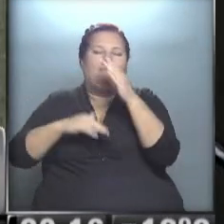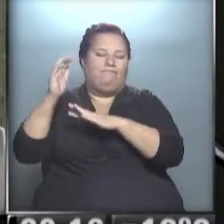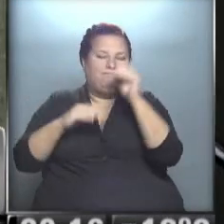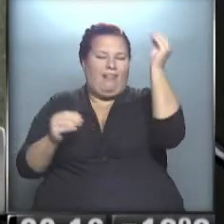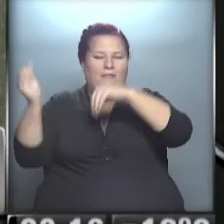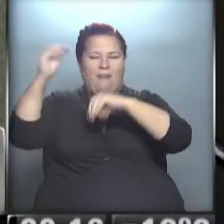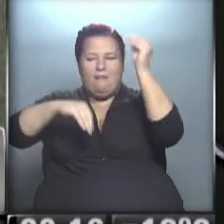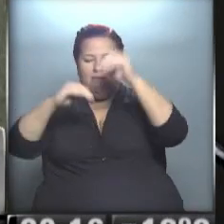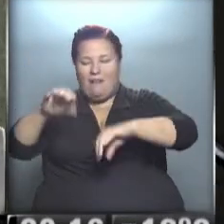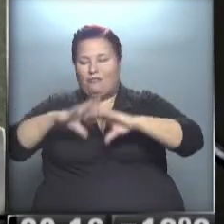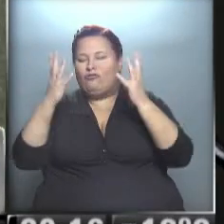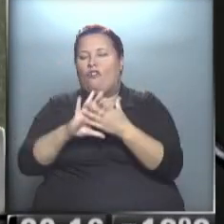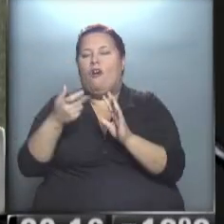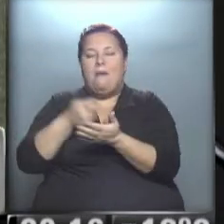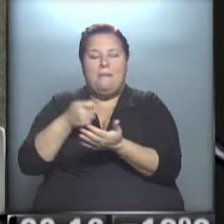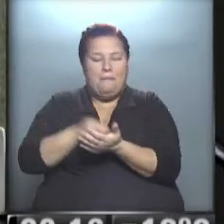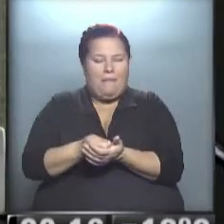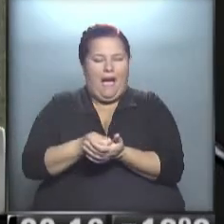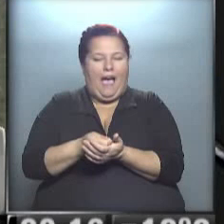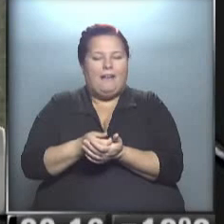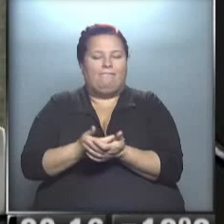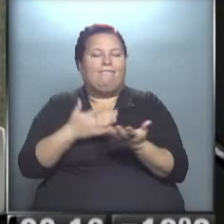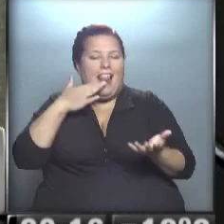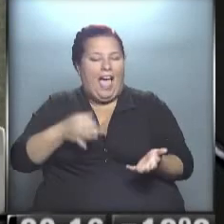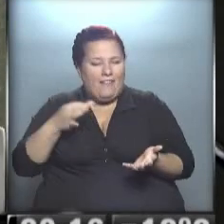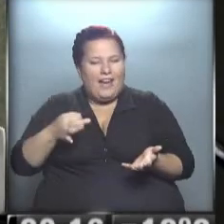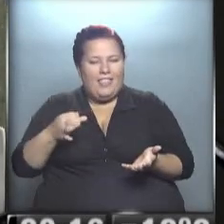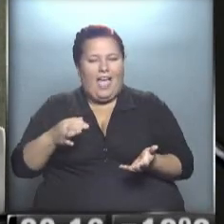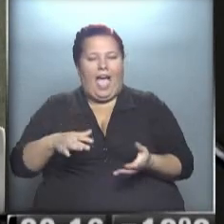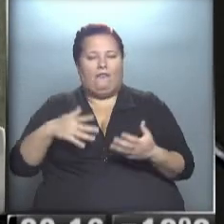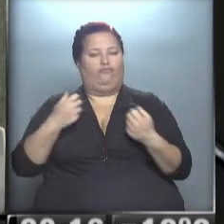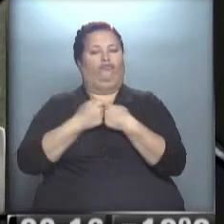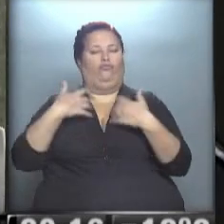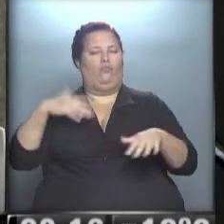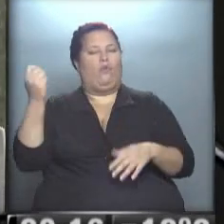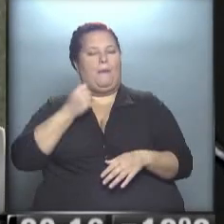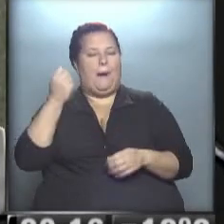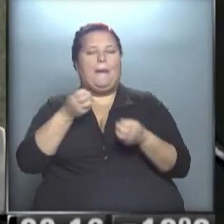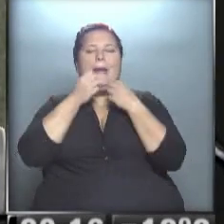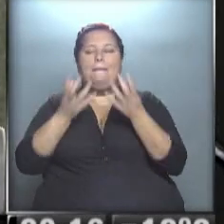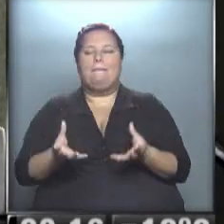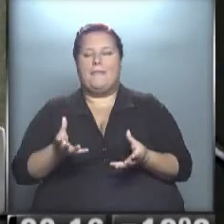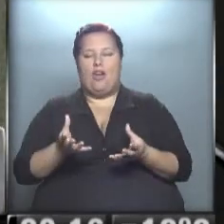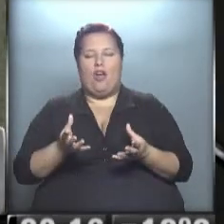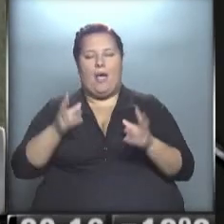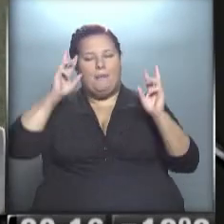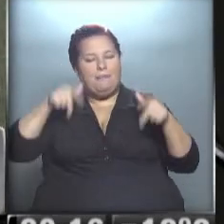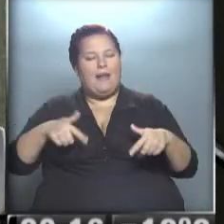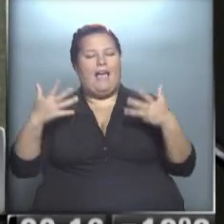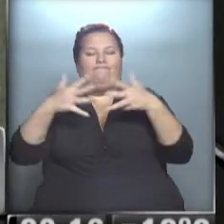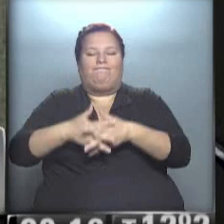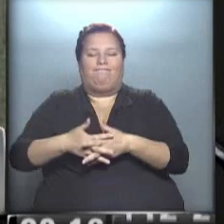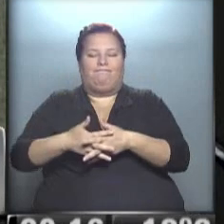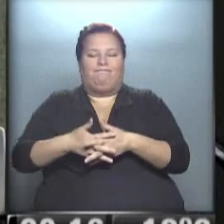también con otra fuente de financiamiento verdaderamente implica un impacto sustantivo para mejorar la logística integrada